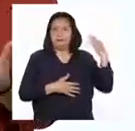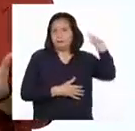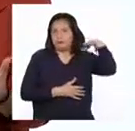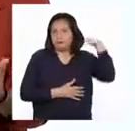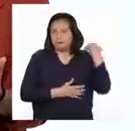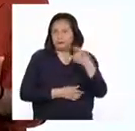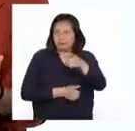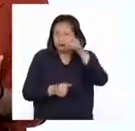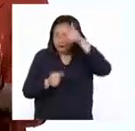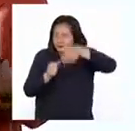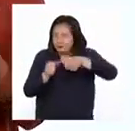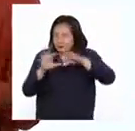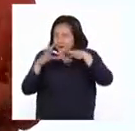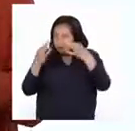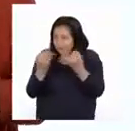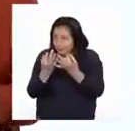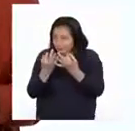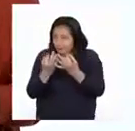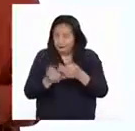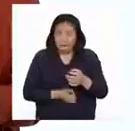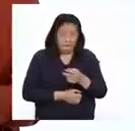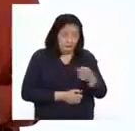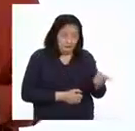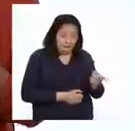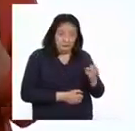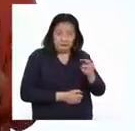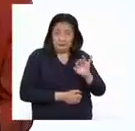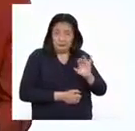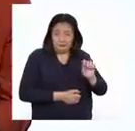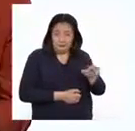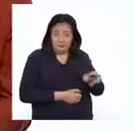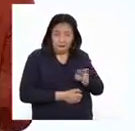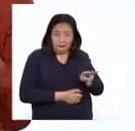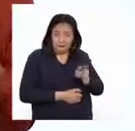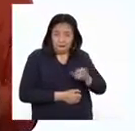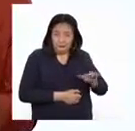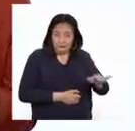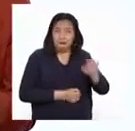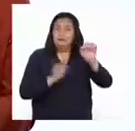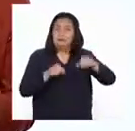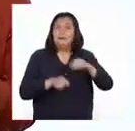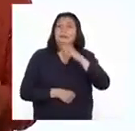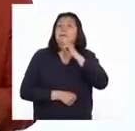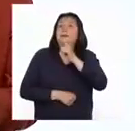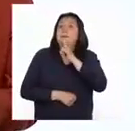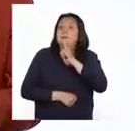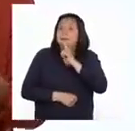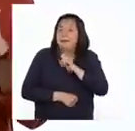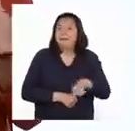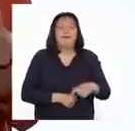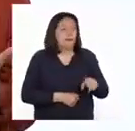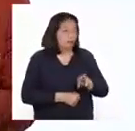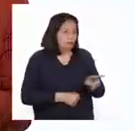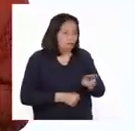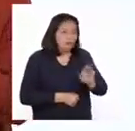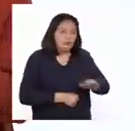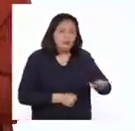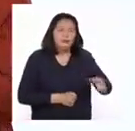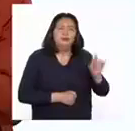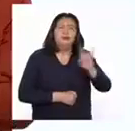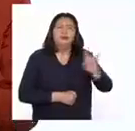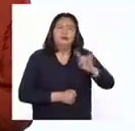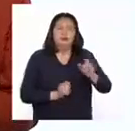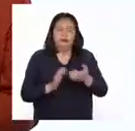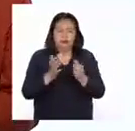¿Recuerdas qué hizo la familia de Marcos y Marta en casa? Así es, el papá de Marcos y Marta utilizó